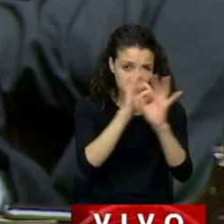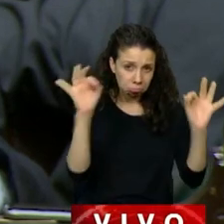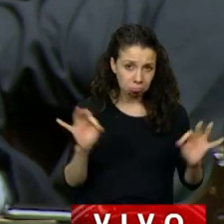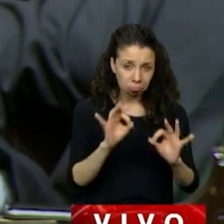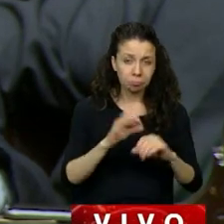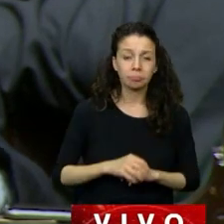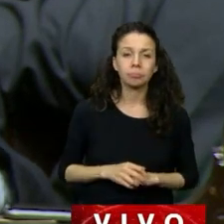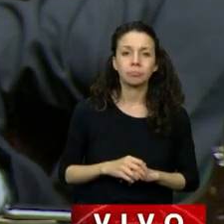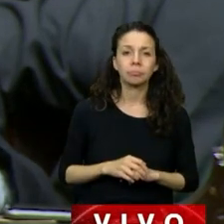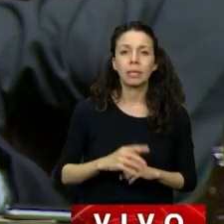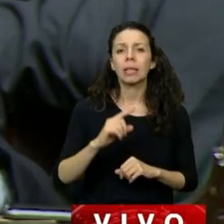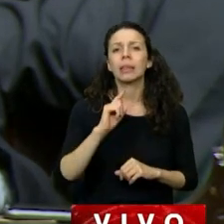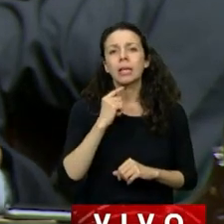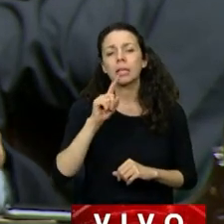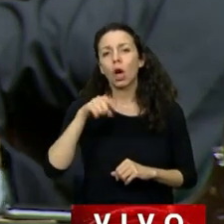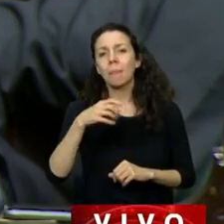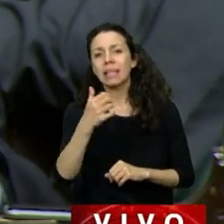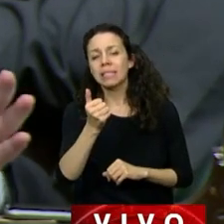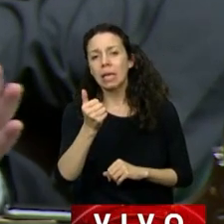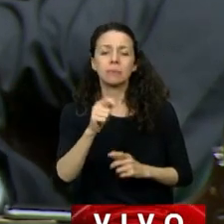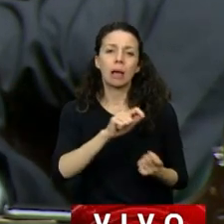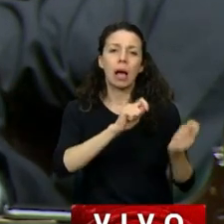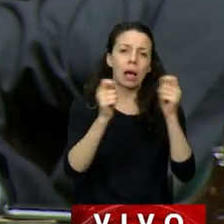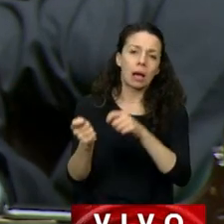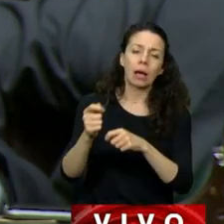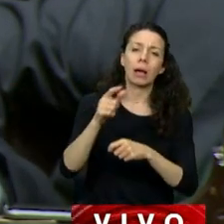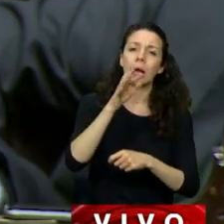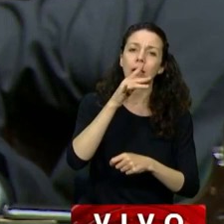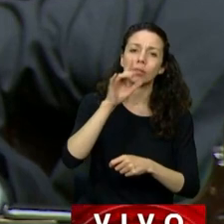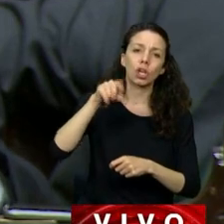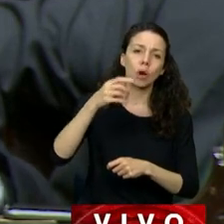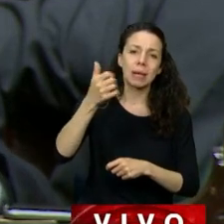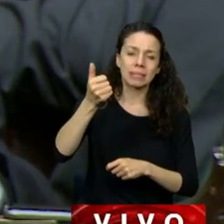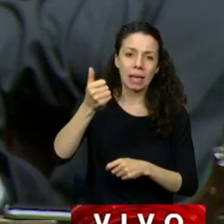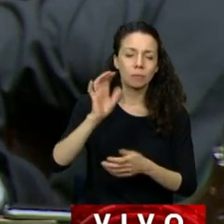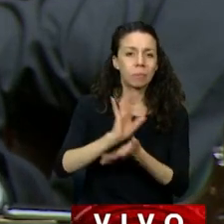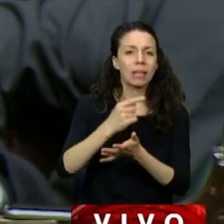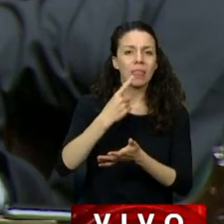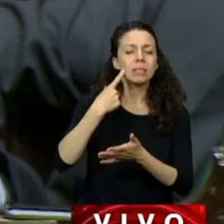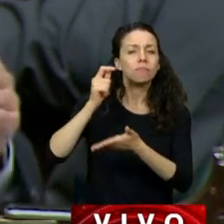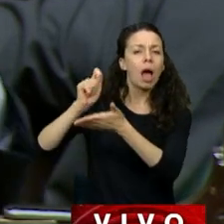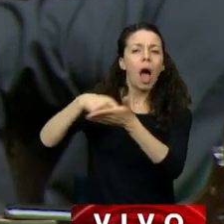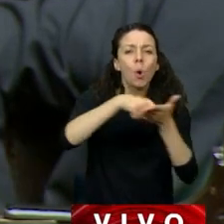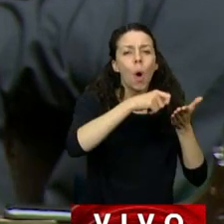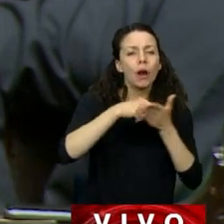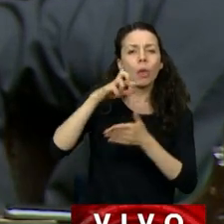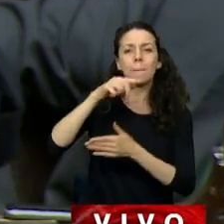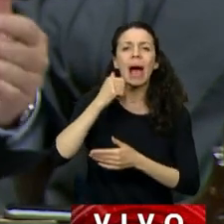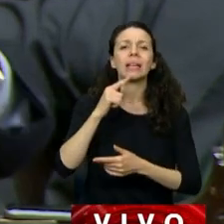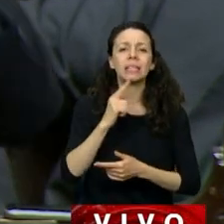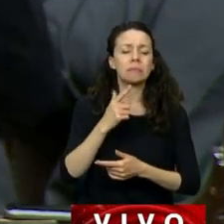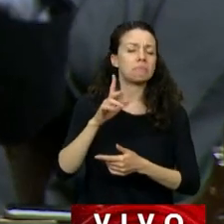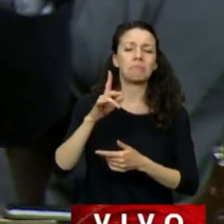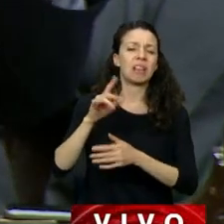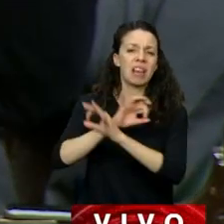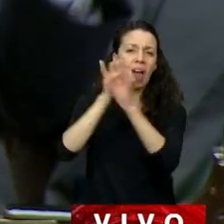Vamos a pasar el 13,6, el 14% del 2023. Nada. Los acuerdos de París no se van al alcance y no se va a cumplir. Sin embargo, venimos